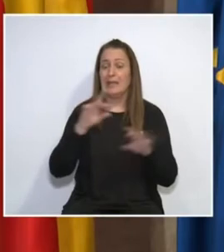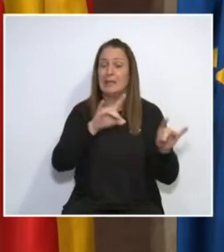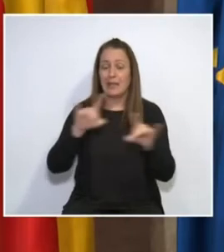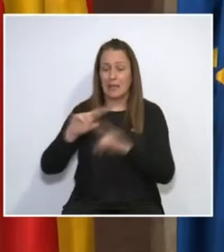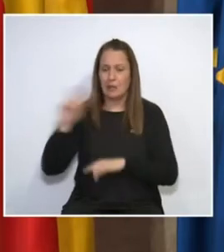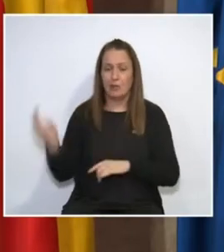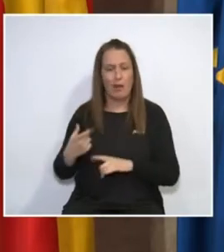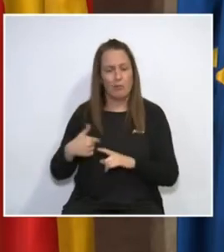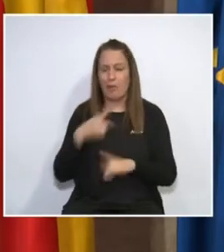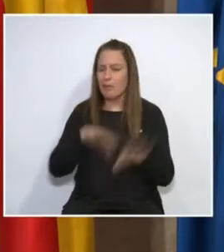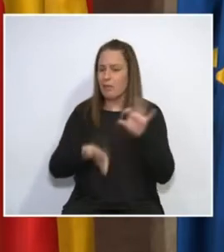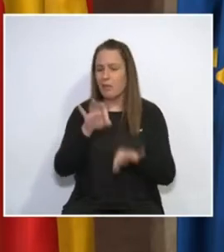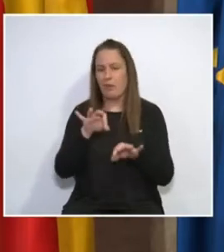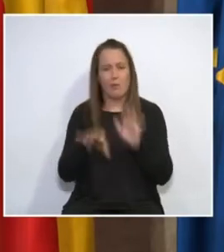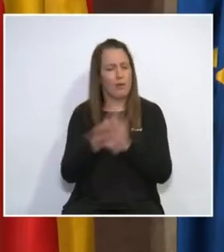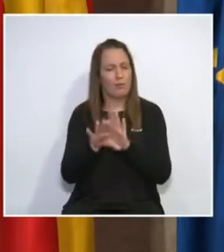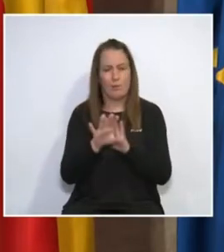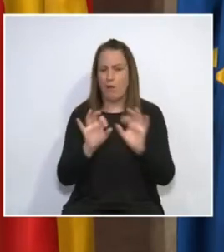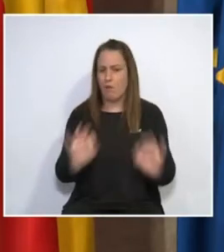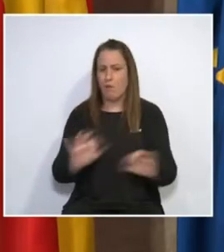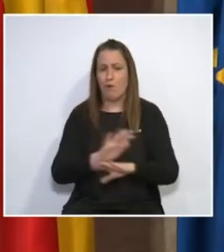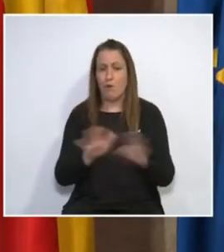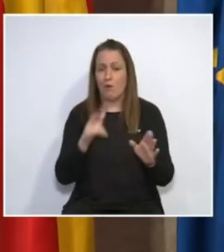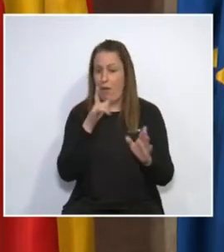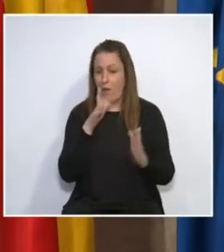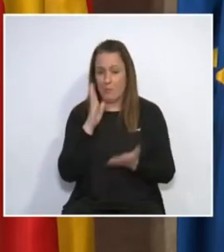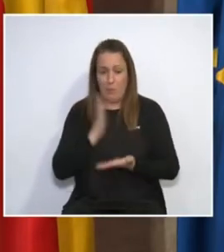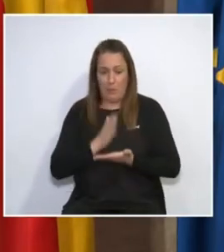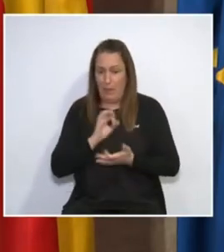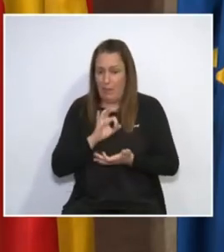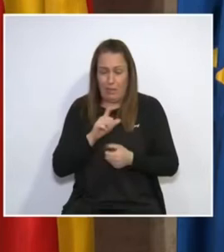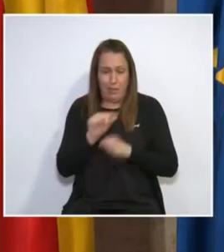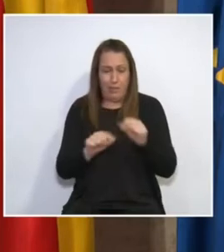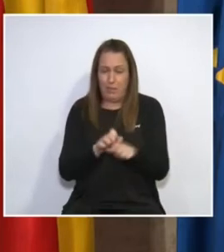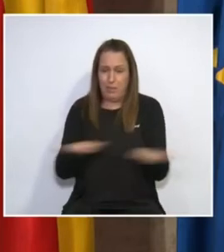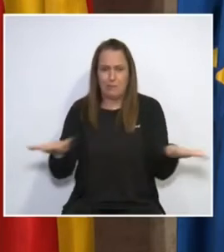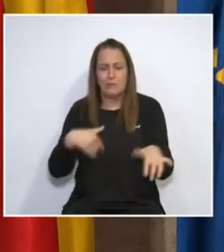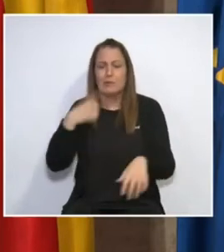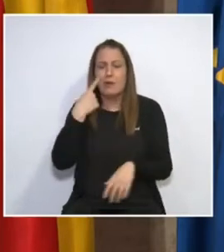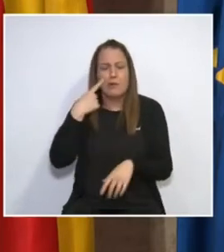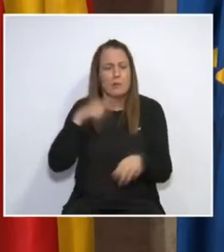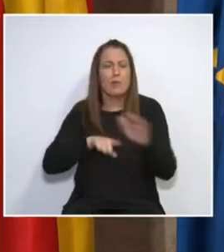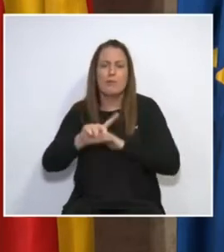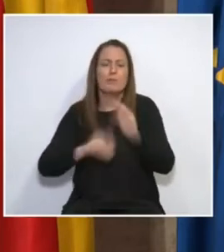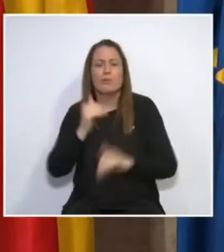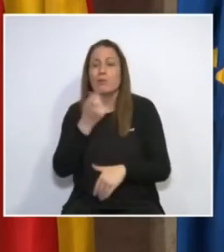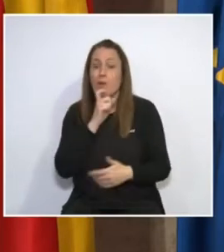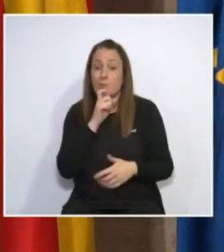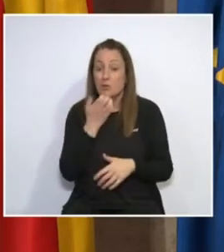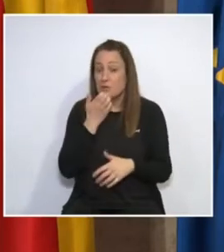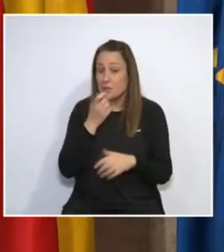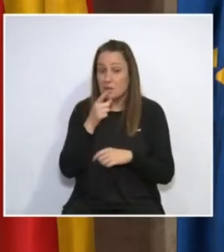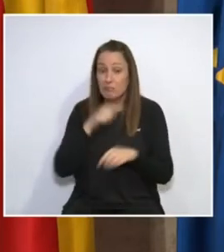situación es también cara de la pandemia hiper tan animador y cómo evoluciona el que está claro es que en la mesura de que evolucione positivamente